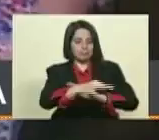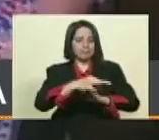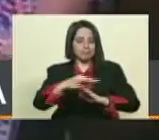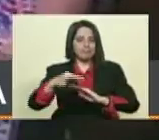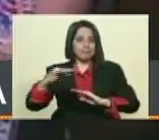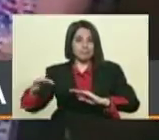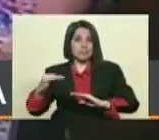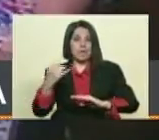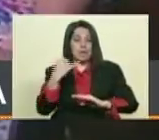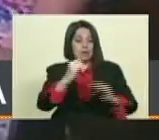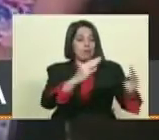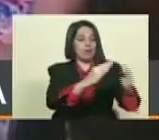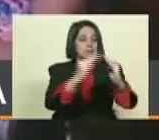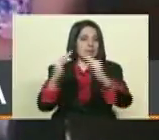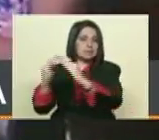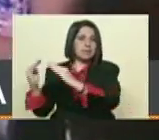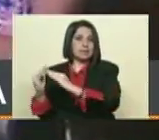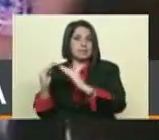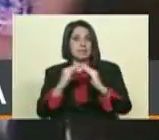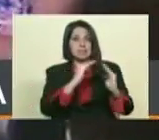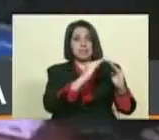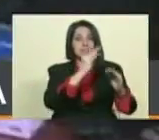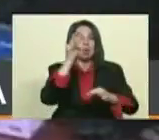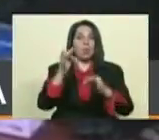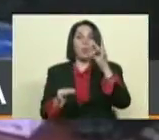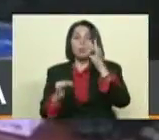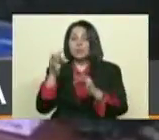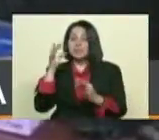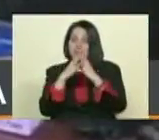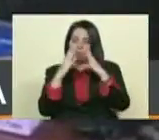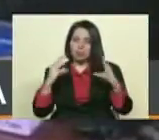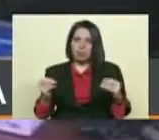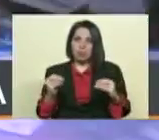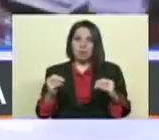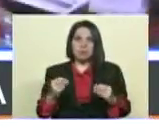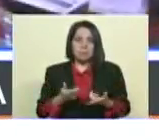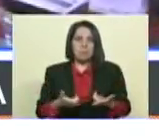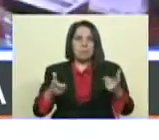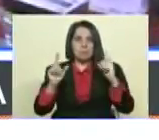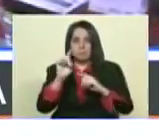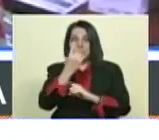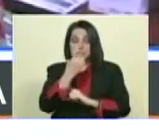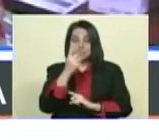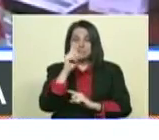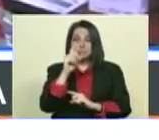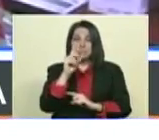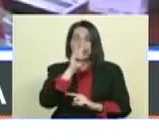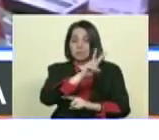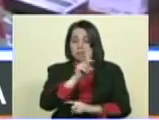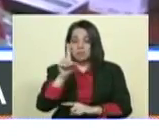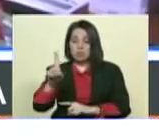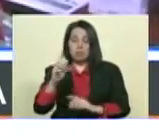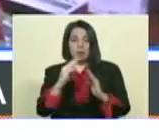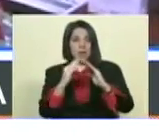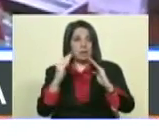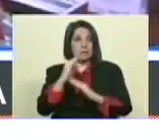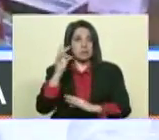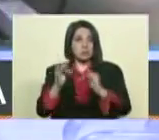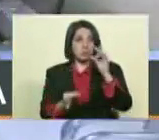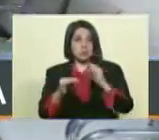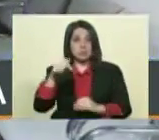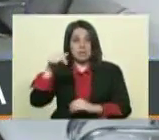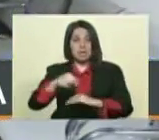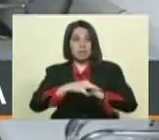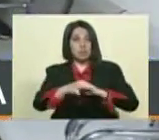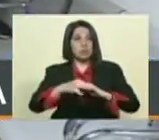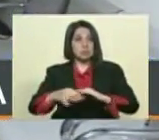de justicia. Y el gobierno nacional ha asumido estos espacios. Hoy estamos inaugurando la primera de esas 21 casas acá en el municipio Sucre y en las